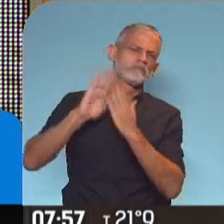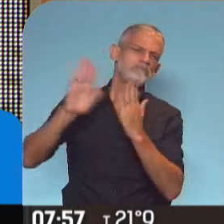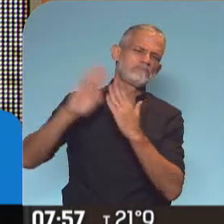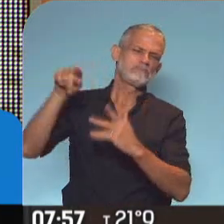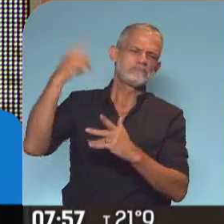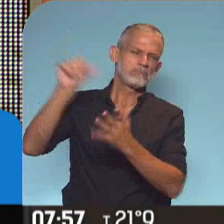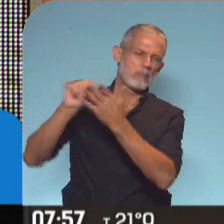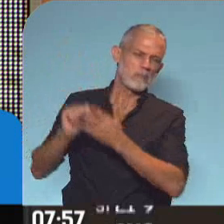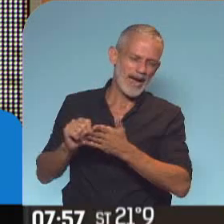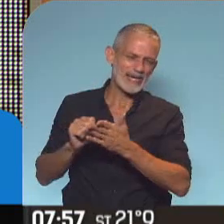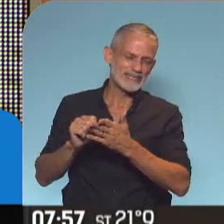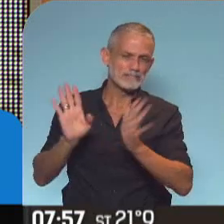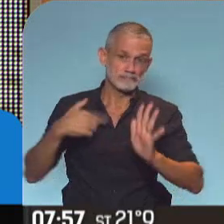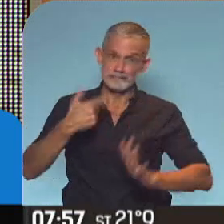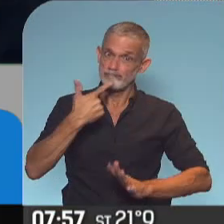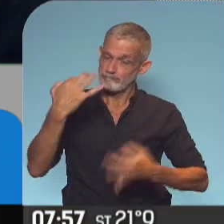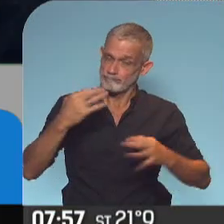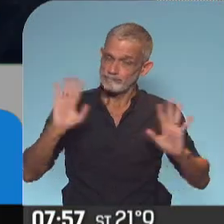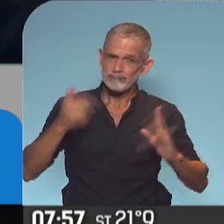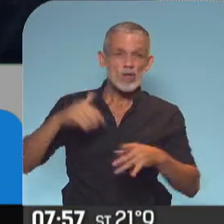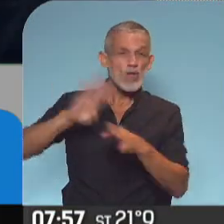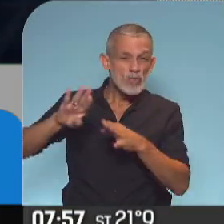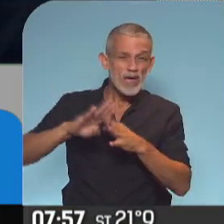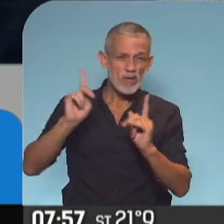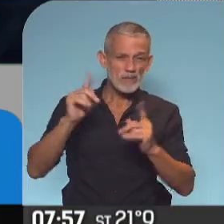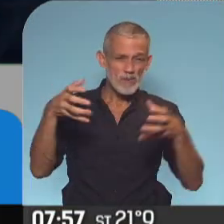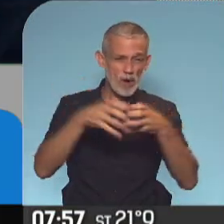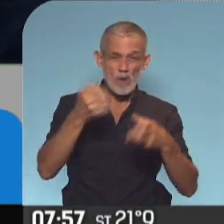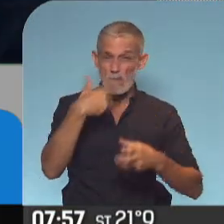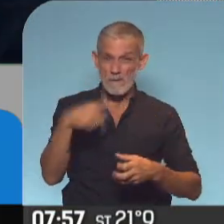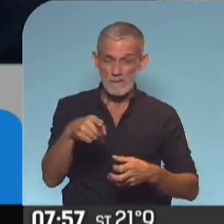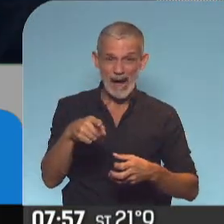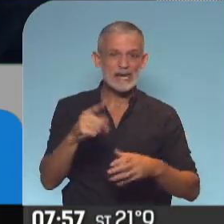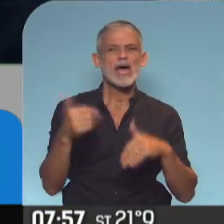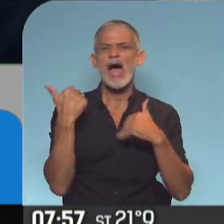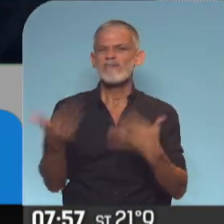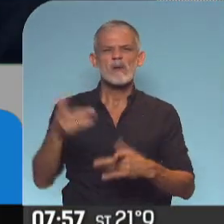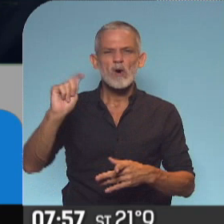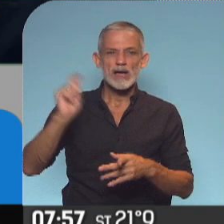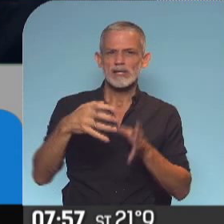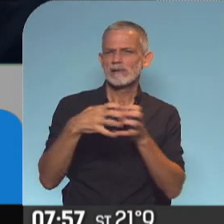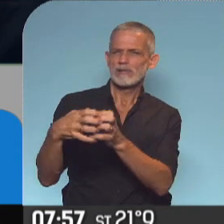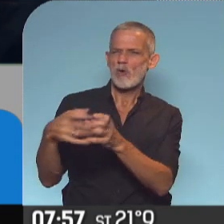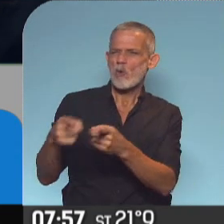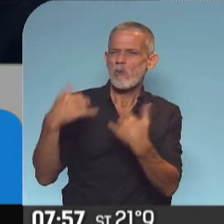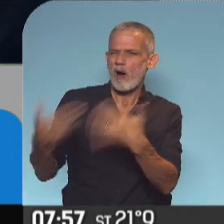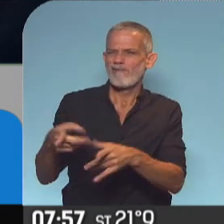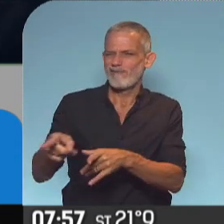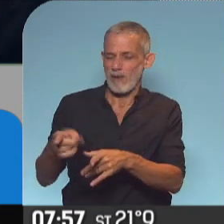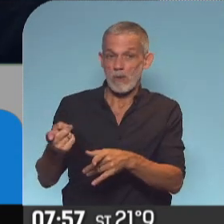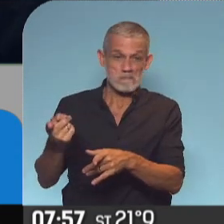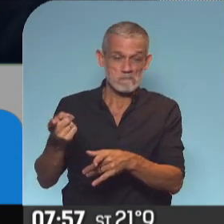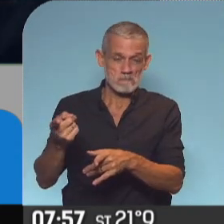duda, porque toda la política de endeudamiento del macrismo tendió a favorecer a ciertos sectores y se llegó